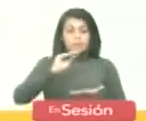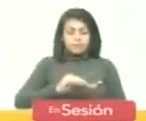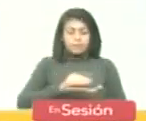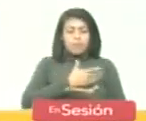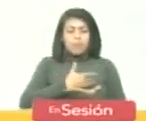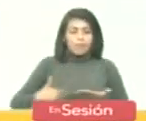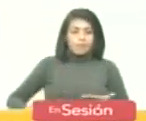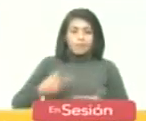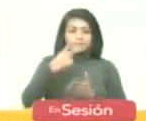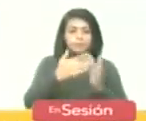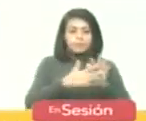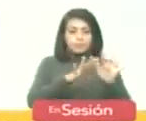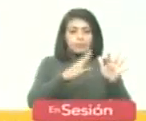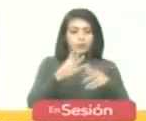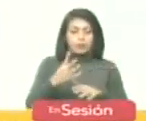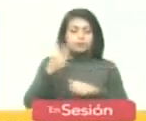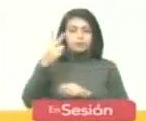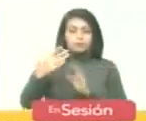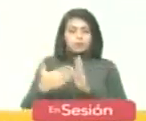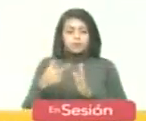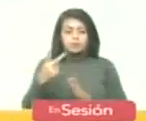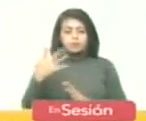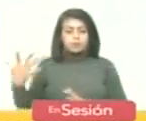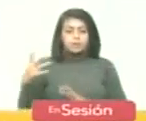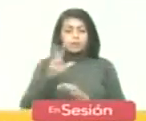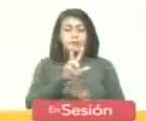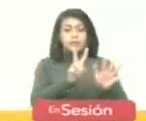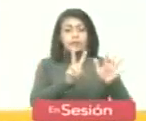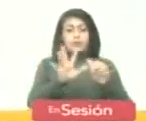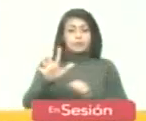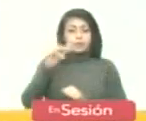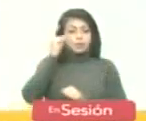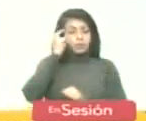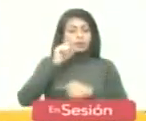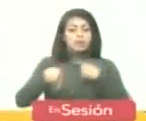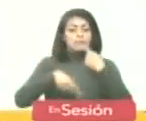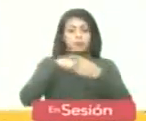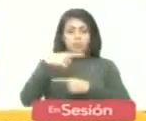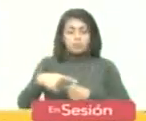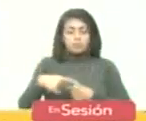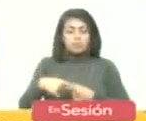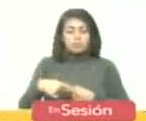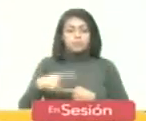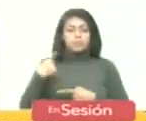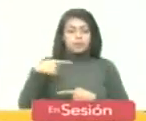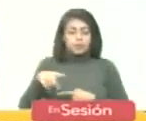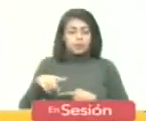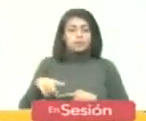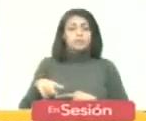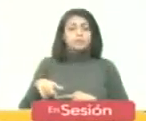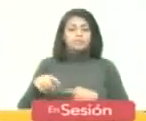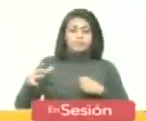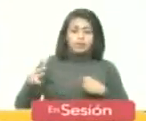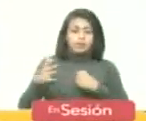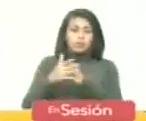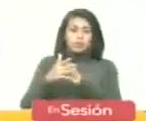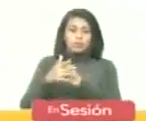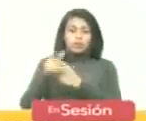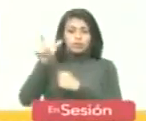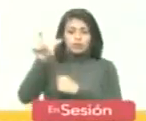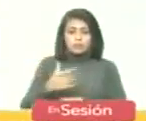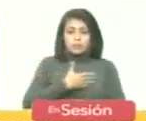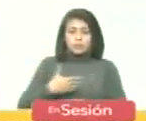periodo 2019-2025. 75 días después, ahí está atentado, porque